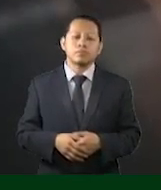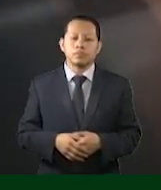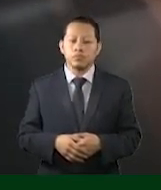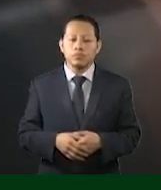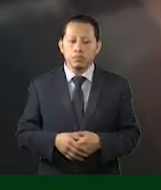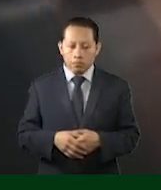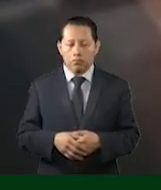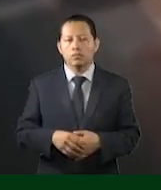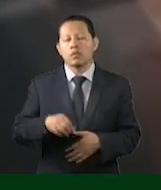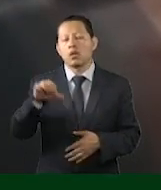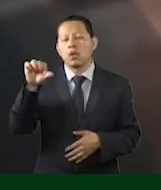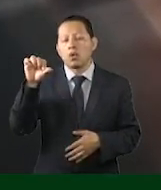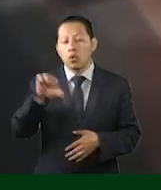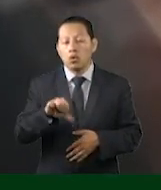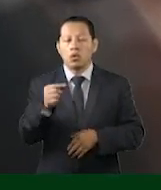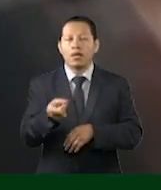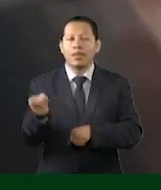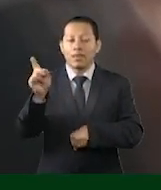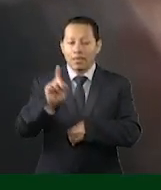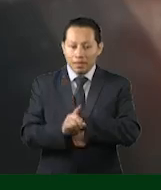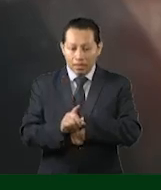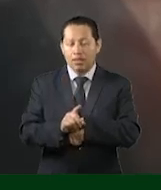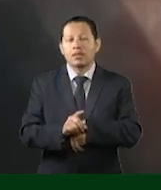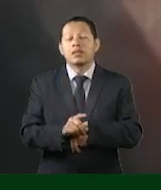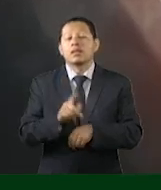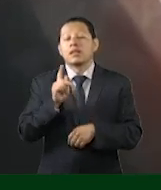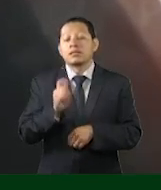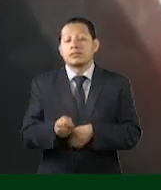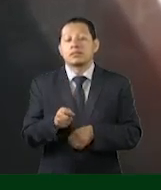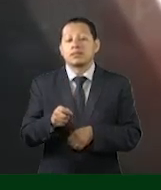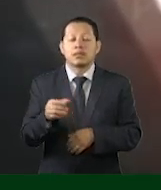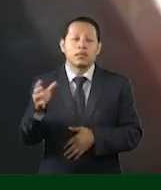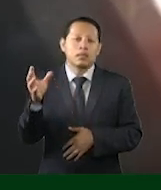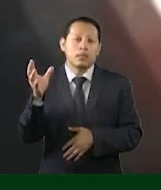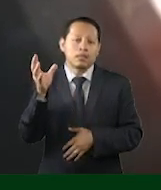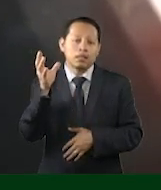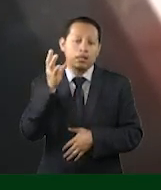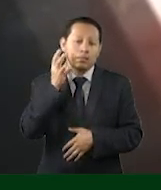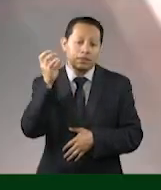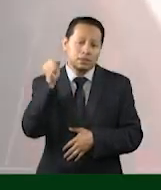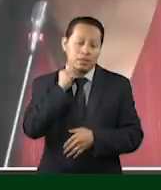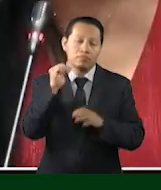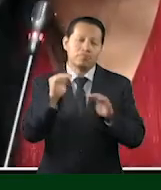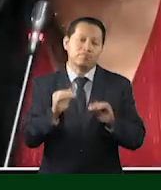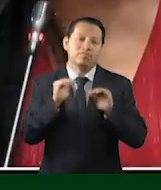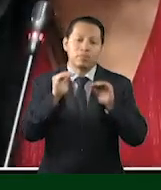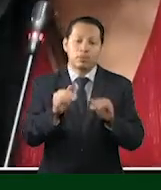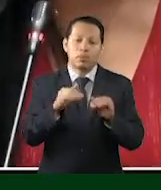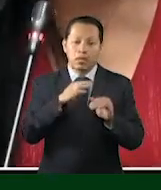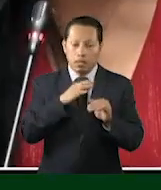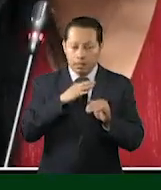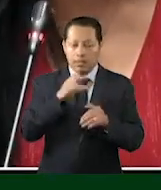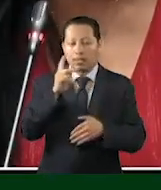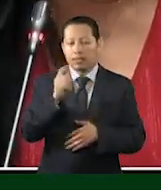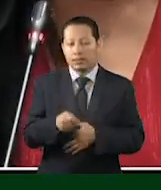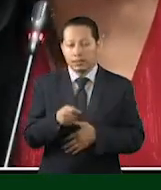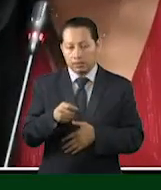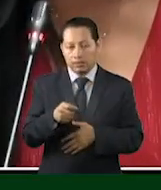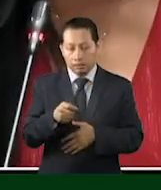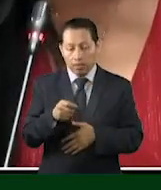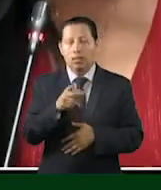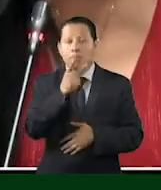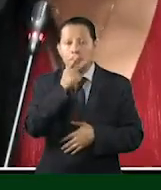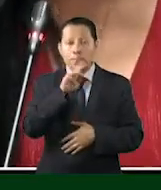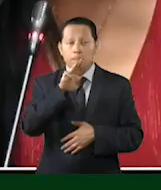Hoy toma protesta en la alta Cámara de Senadores una hija de